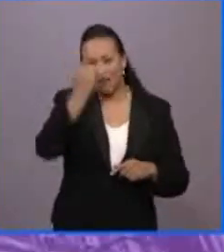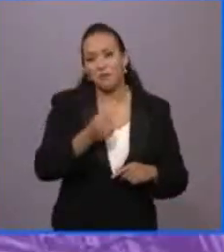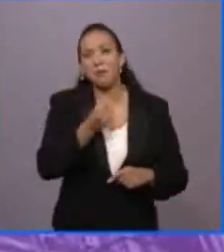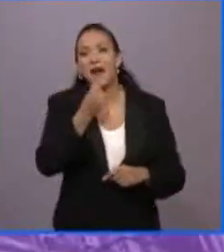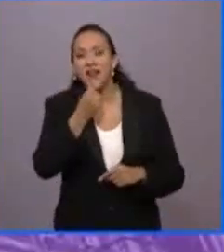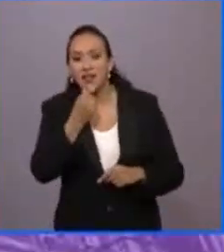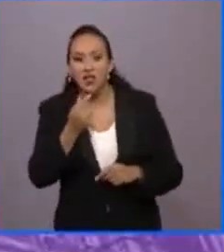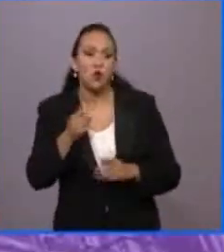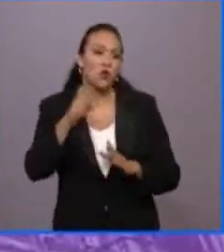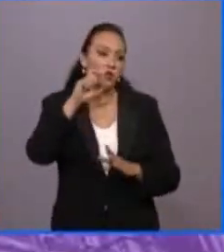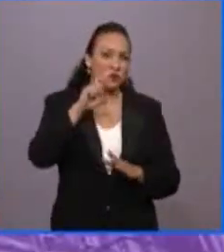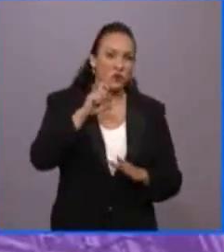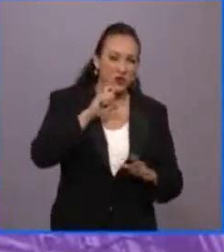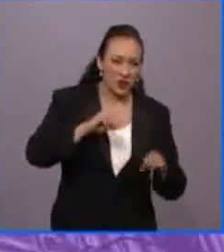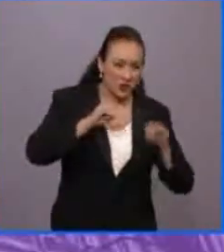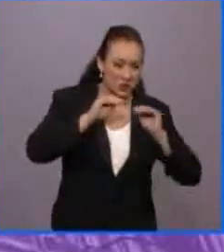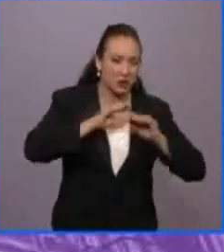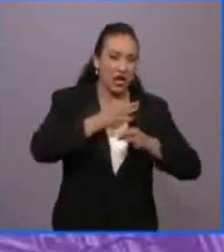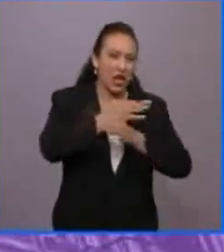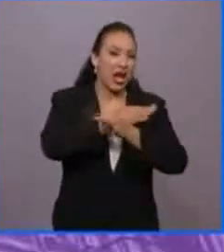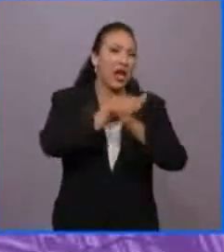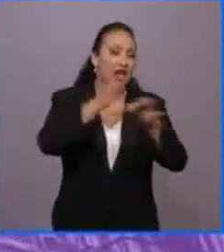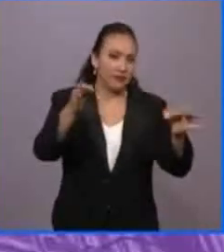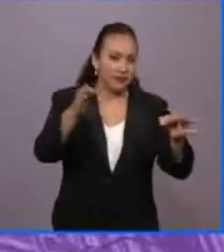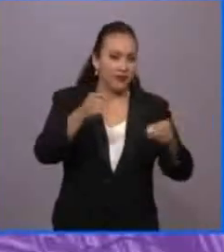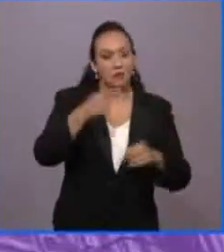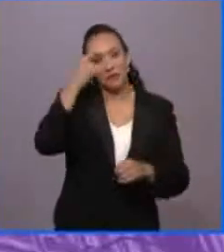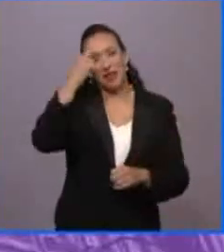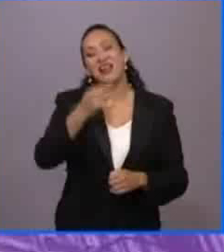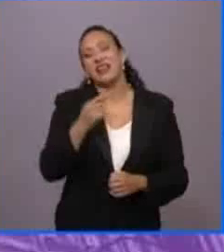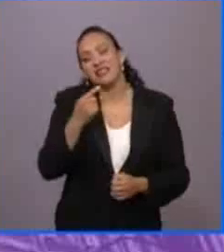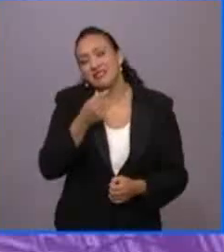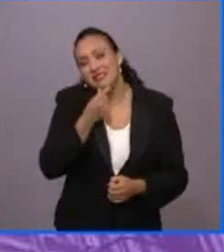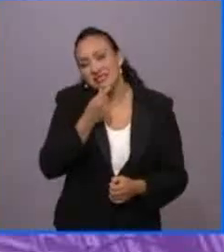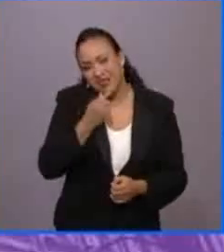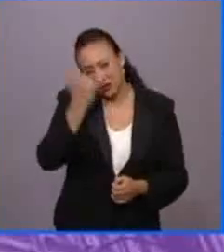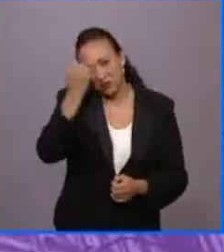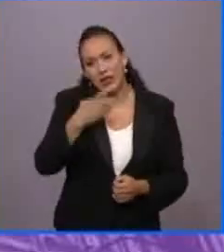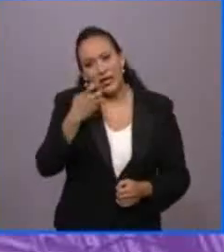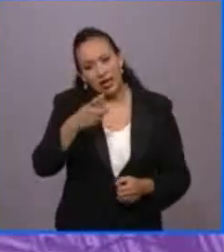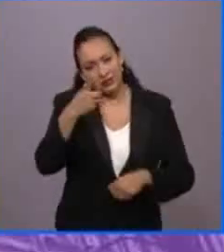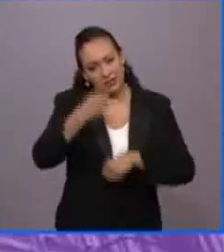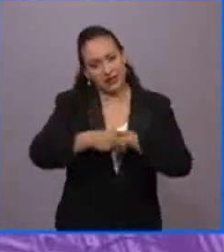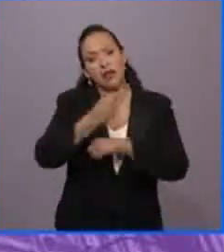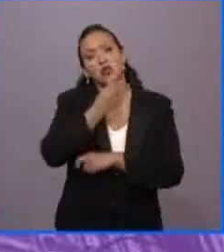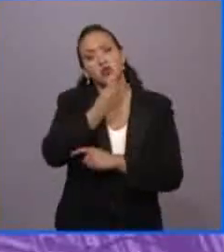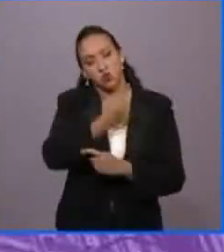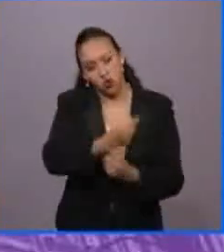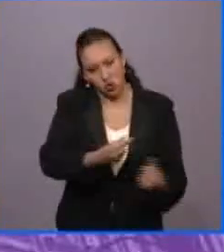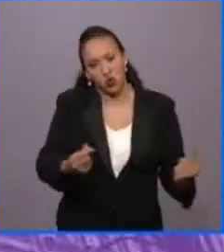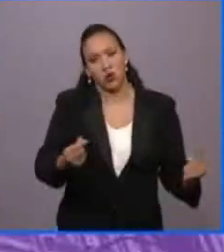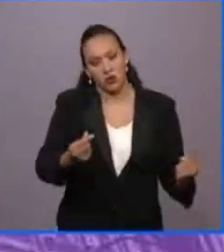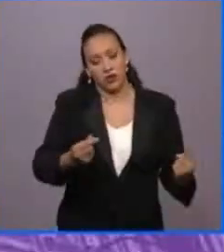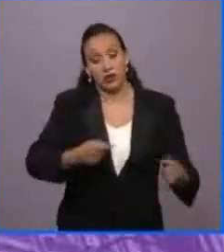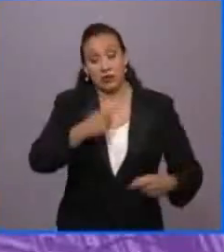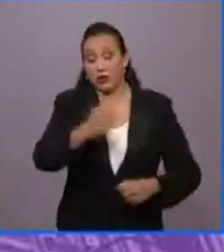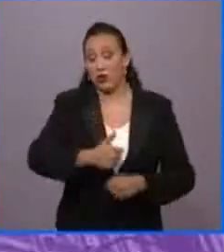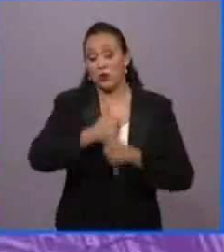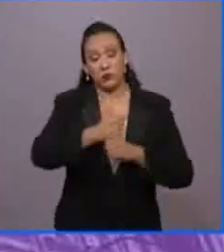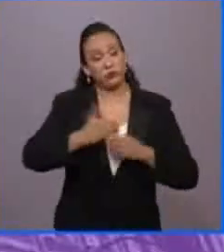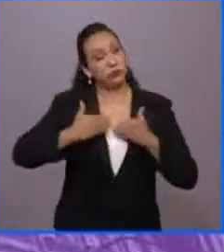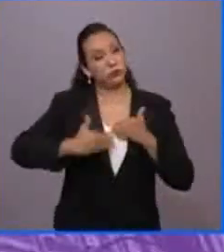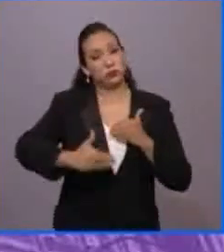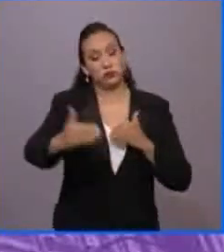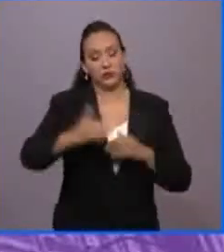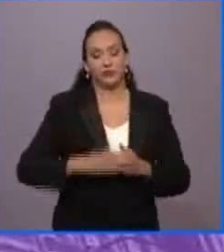altamente realista, como los llamados deepfakes, que pueden causar un daño profundo y duradero en las víctimas.